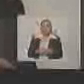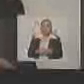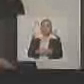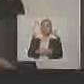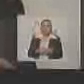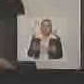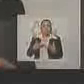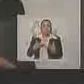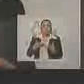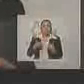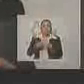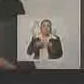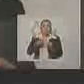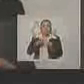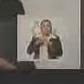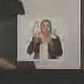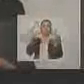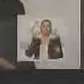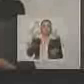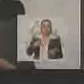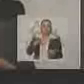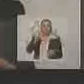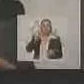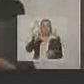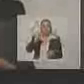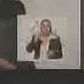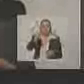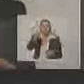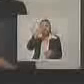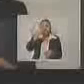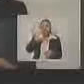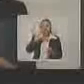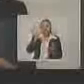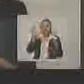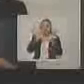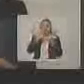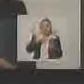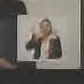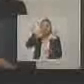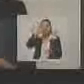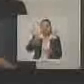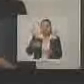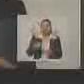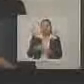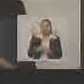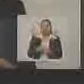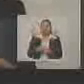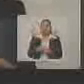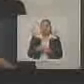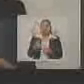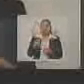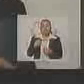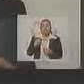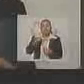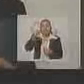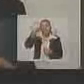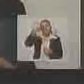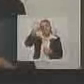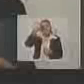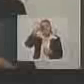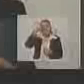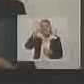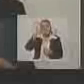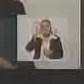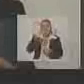claro, Cristian, que tienes miedo a debatir. Sé que me estás viendo. Hoy te lo digo de frente. Espero que escojas día y hora y